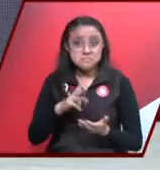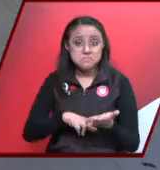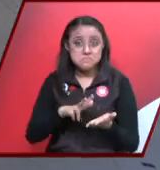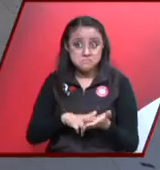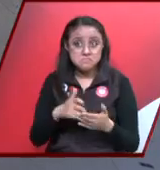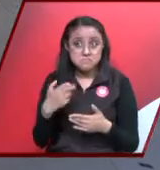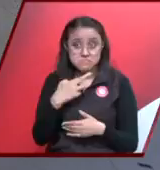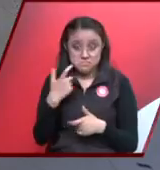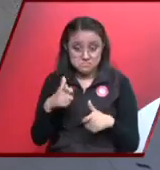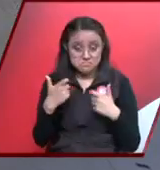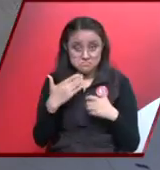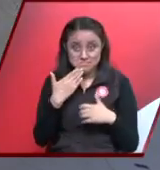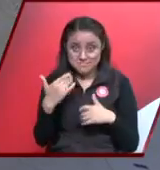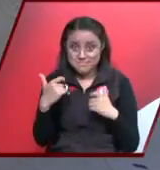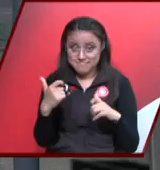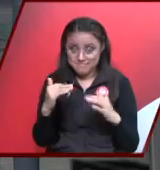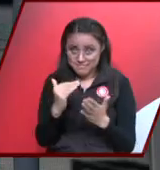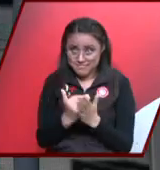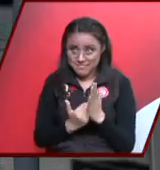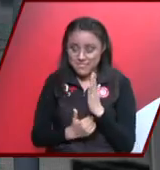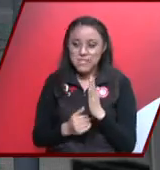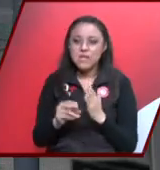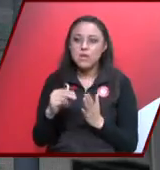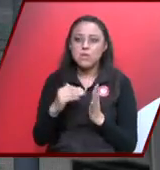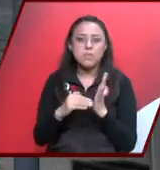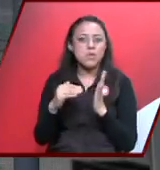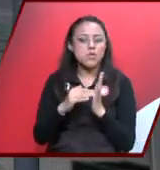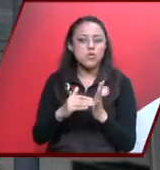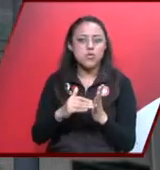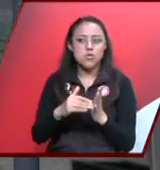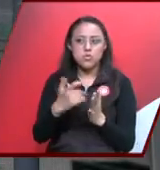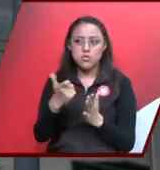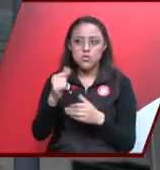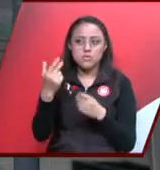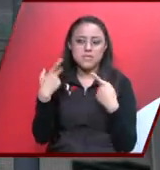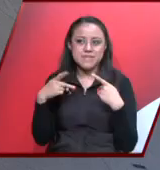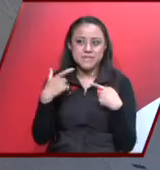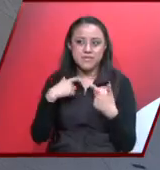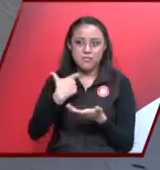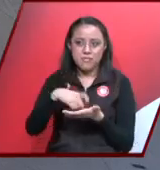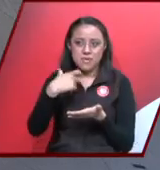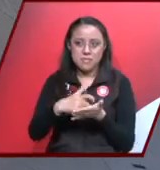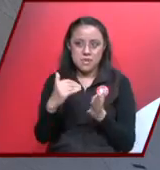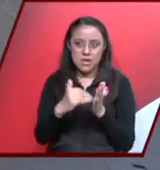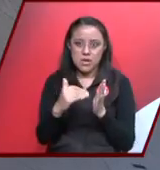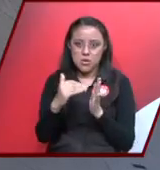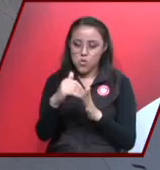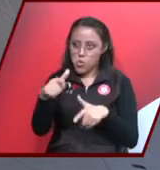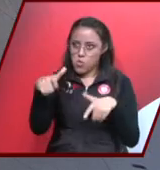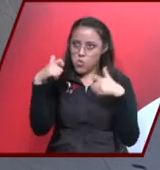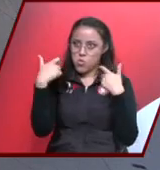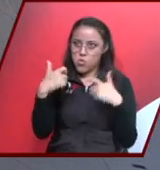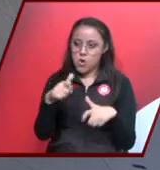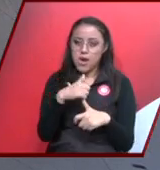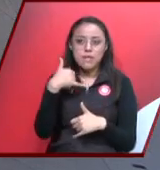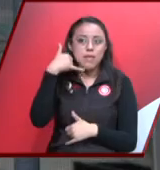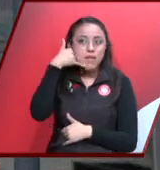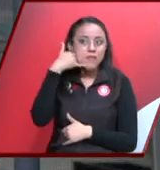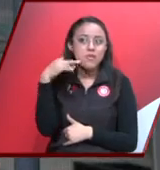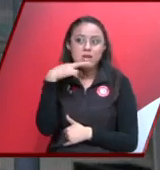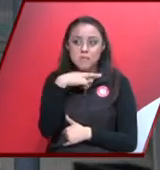barato, vendo semáforos. No los paga 1,000,000 de pesos como los pagan otros. Sí, aquí va. De veras que te pongo el teléfono,